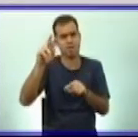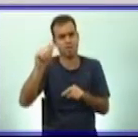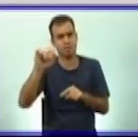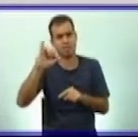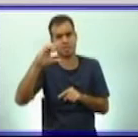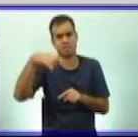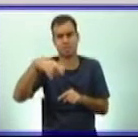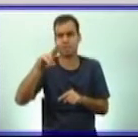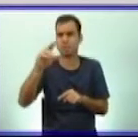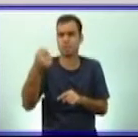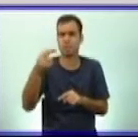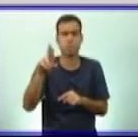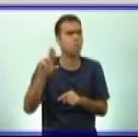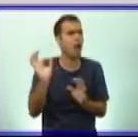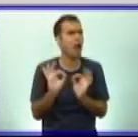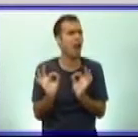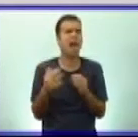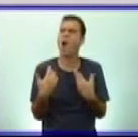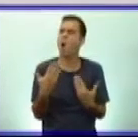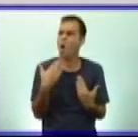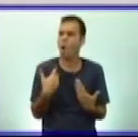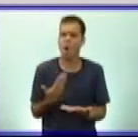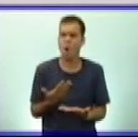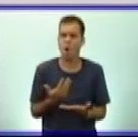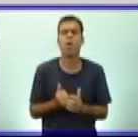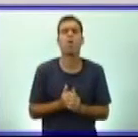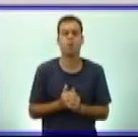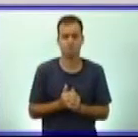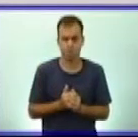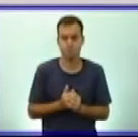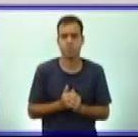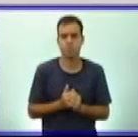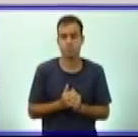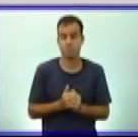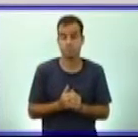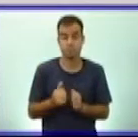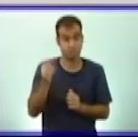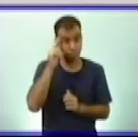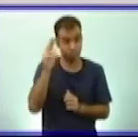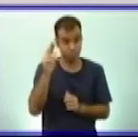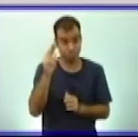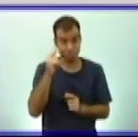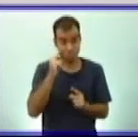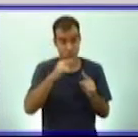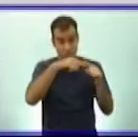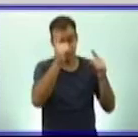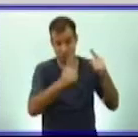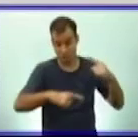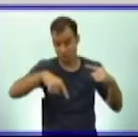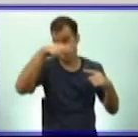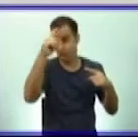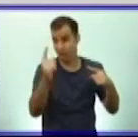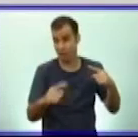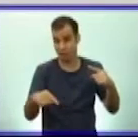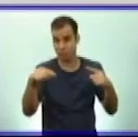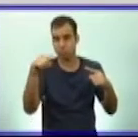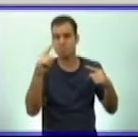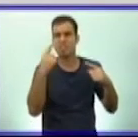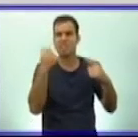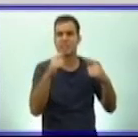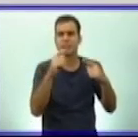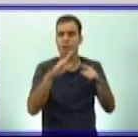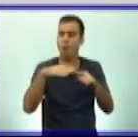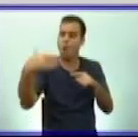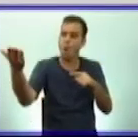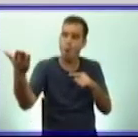mecánica requeríamos de un agente externo, en los circuitos es imprescindible la presencia de un agente externo. Este agente